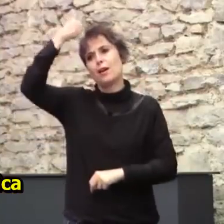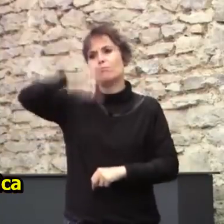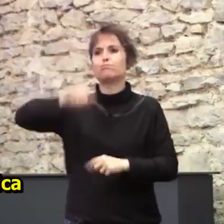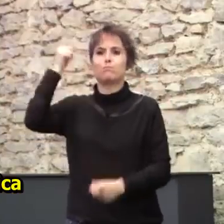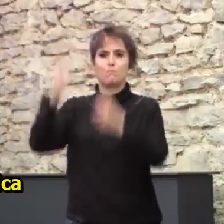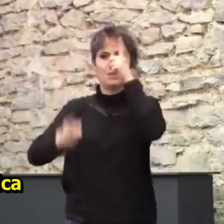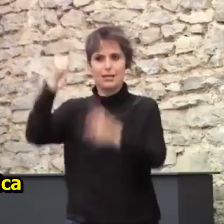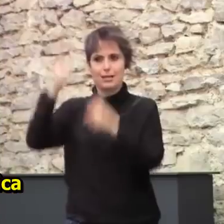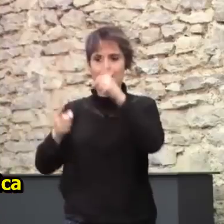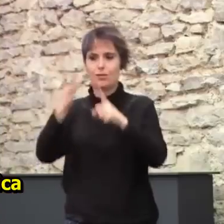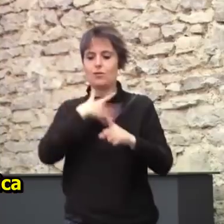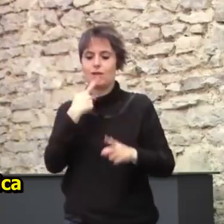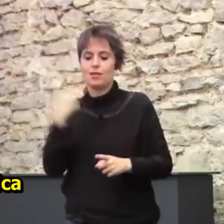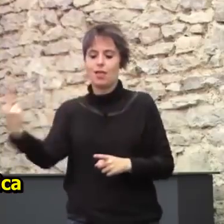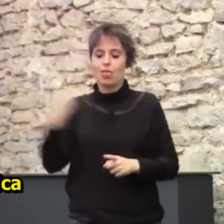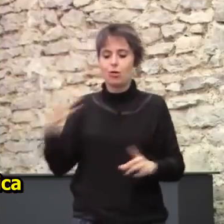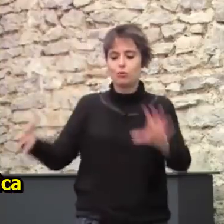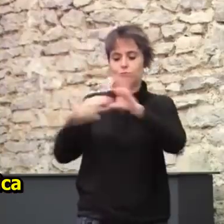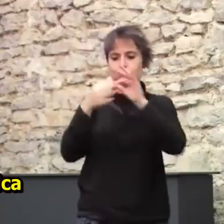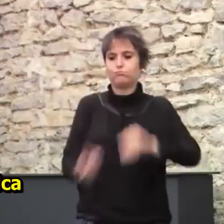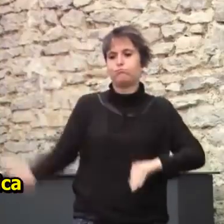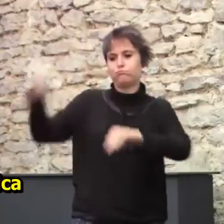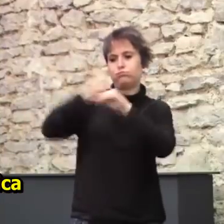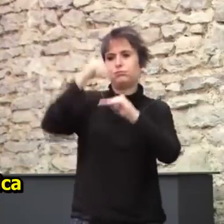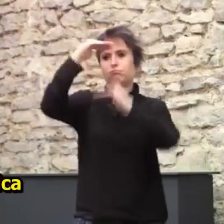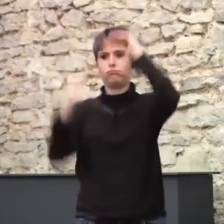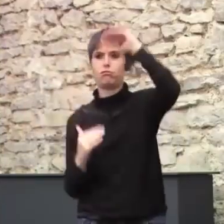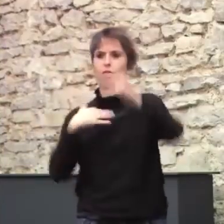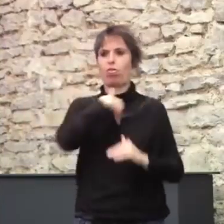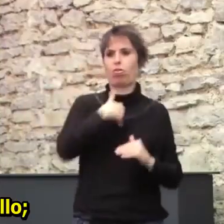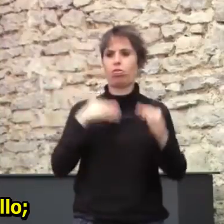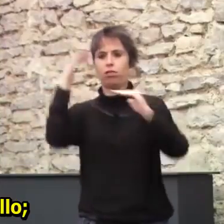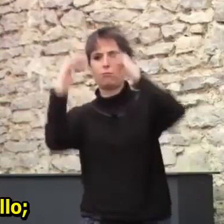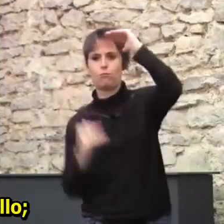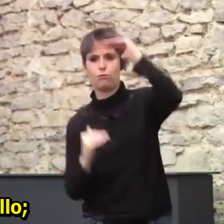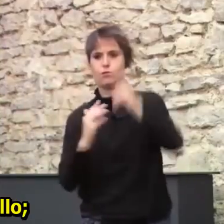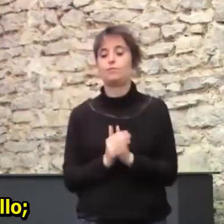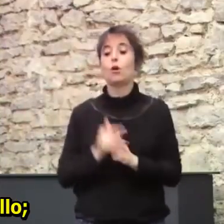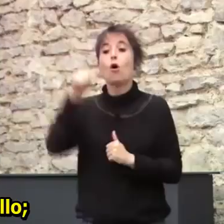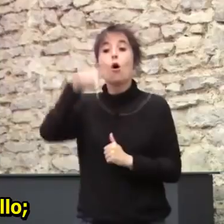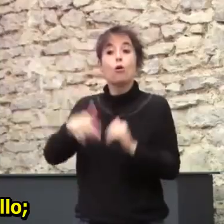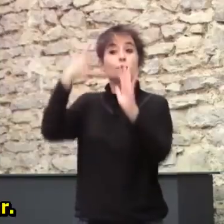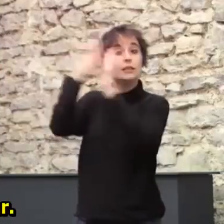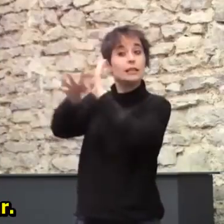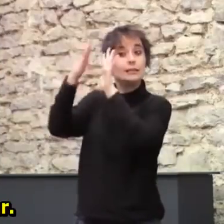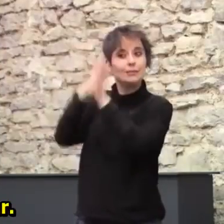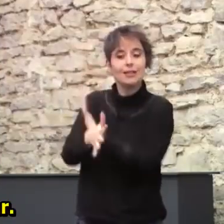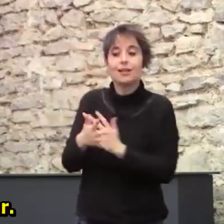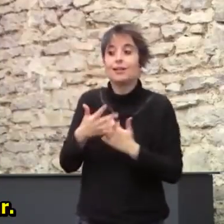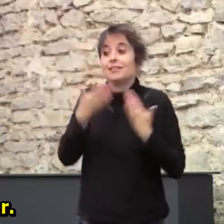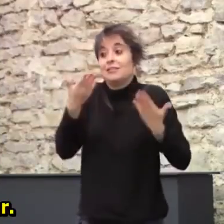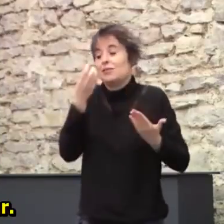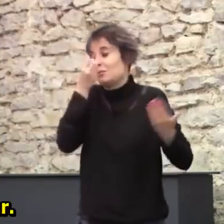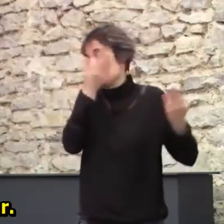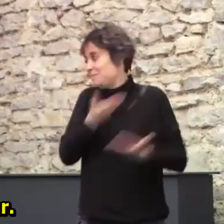fundamental en la construcción binaria y jerárquica de las desigualdades de género. Yo creo que hoy nos va a hablar de ello, entonces, bueno,